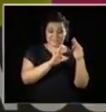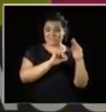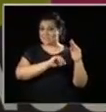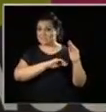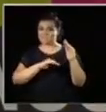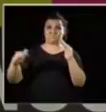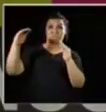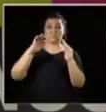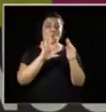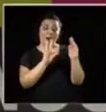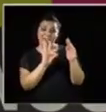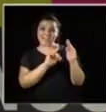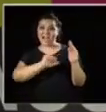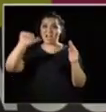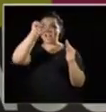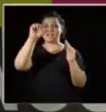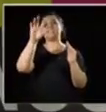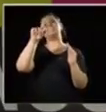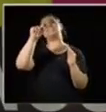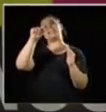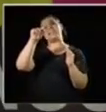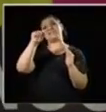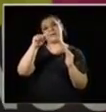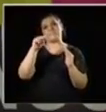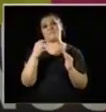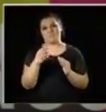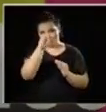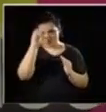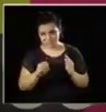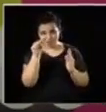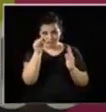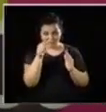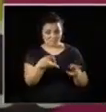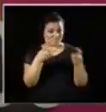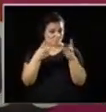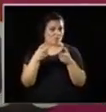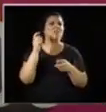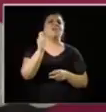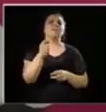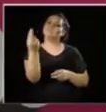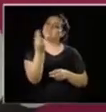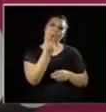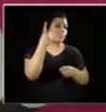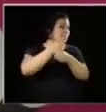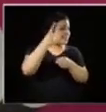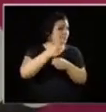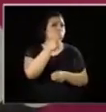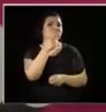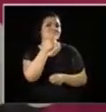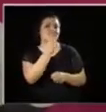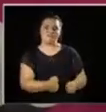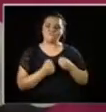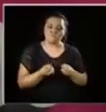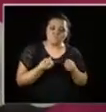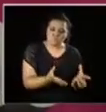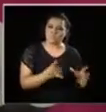Quiero decir que lo que necesitamos es fortalecer a la policía. No es posible que la policía